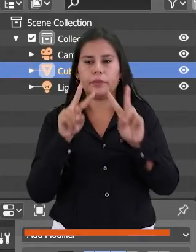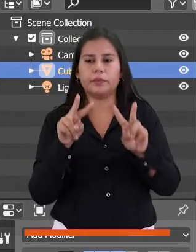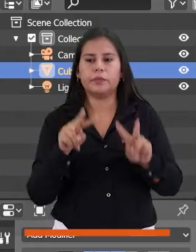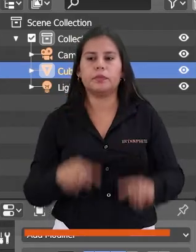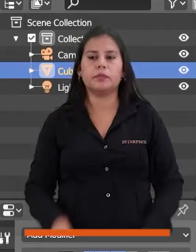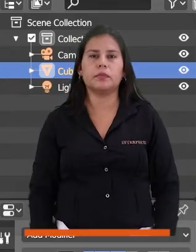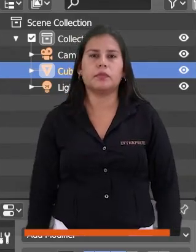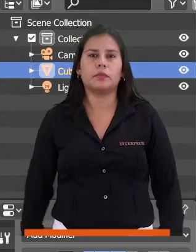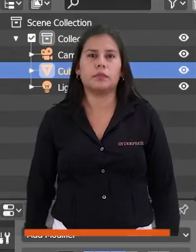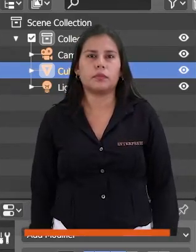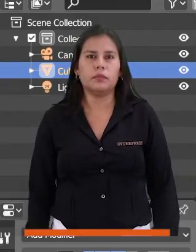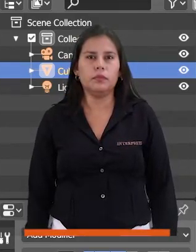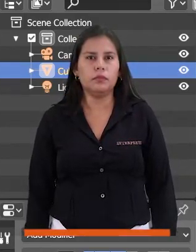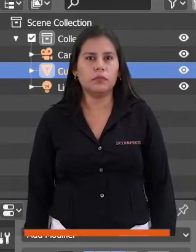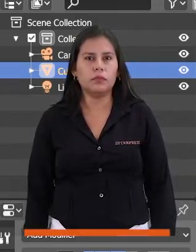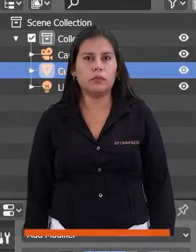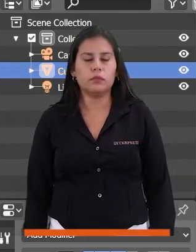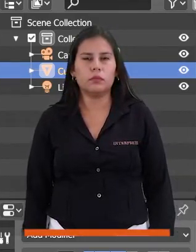Voy a escalarlas.